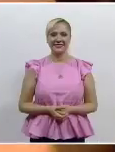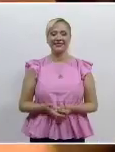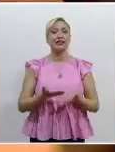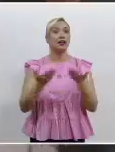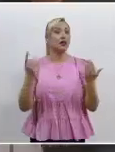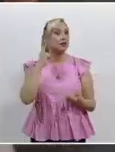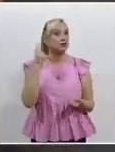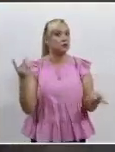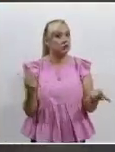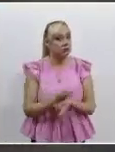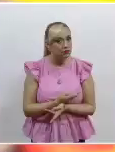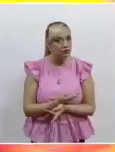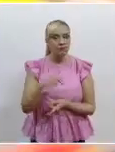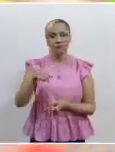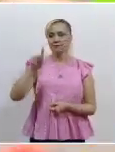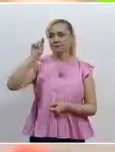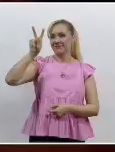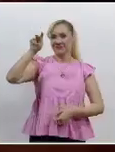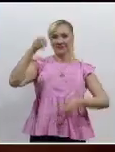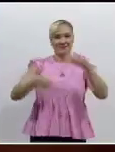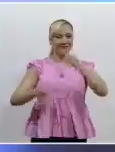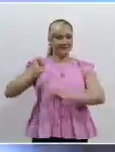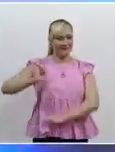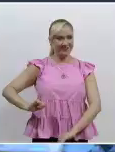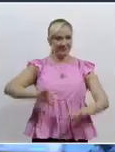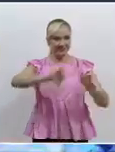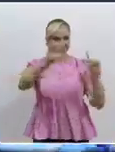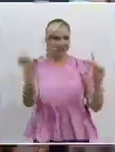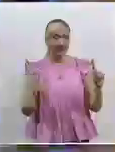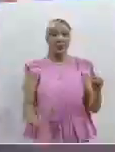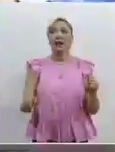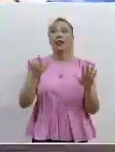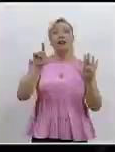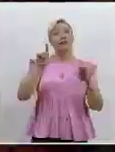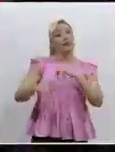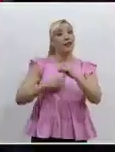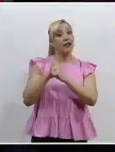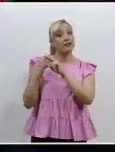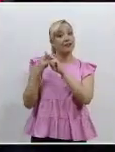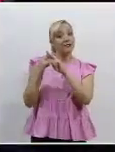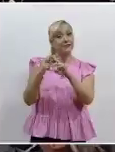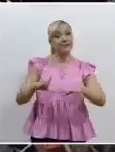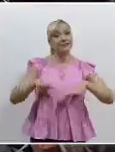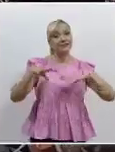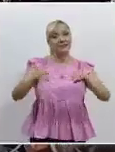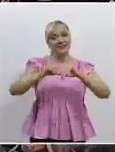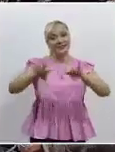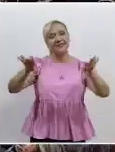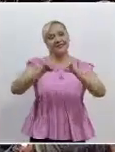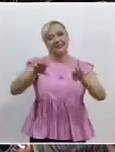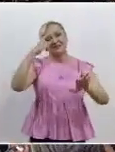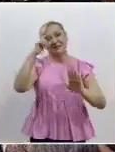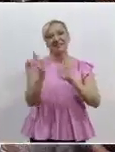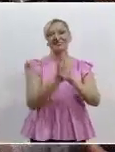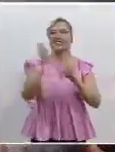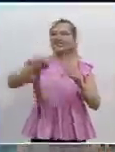Al regresar, el canal de televisión del Poder Judicial Federal cumple 17 años difundiendo la cultura de la